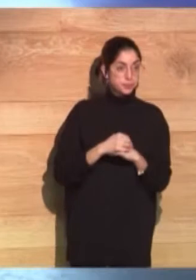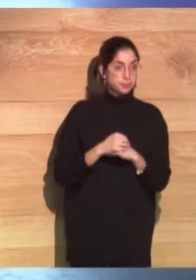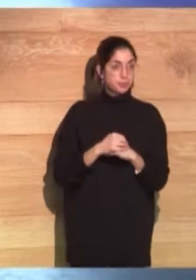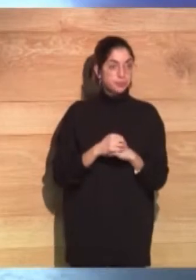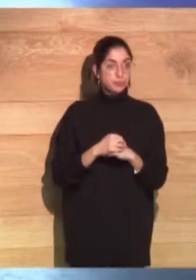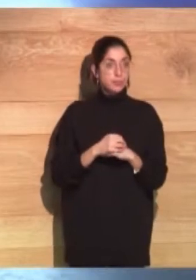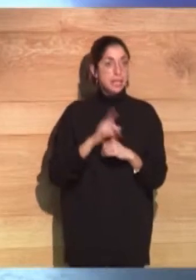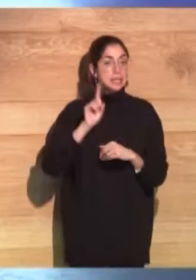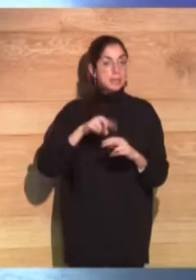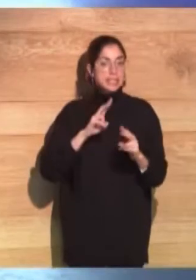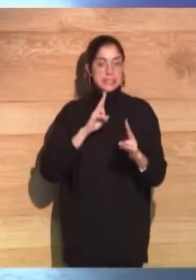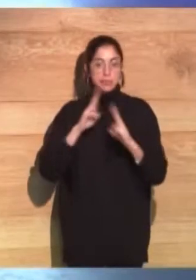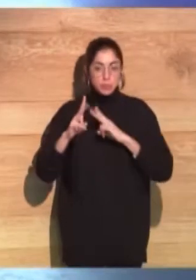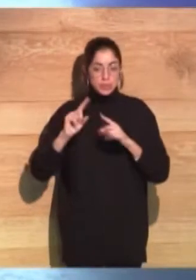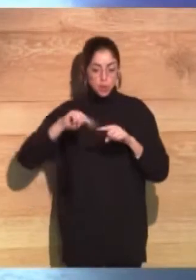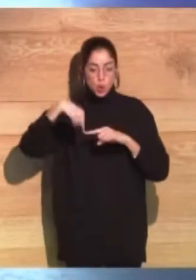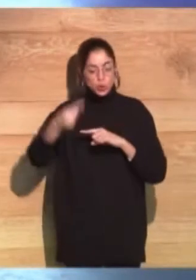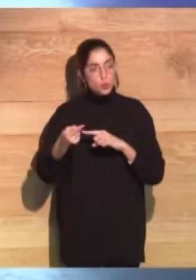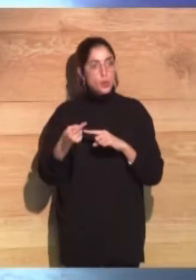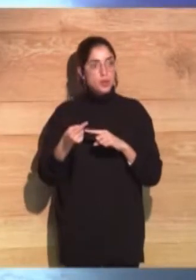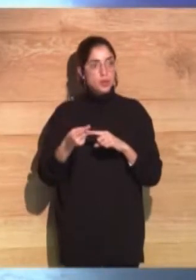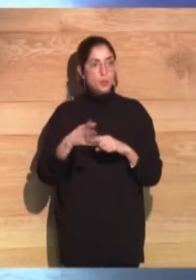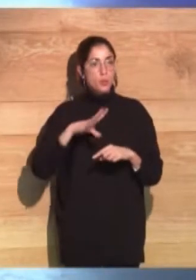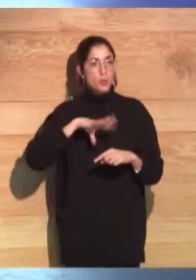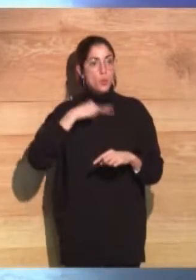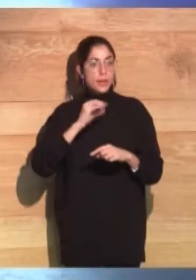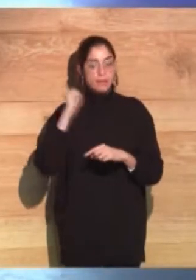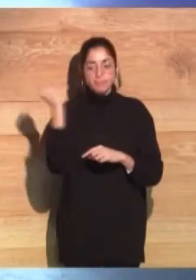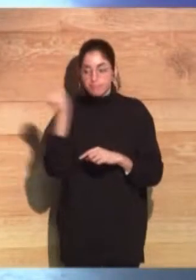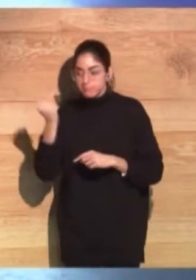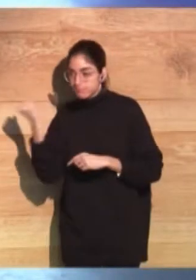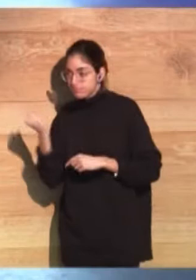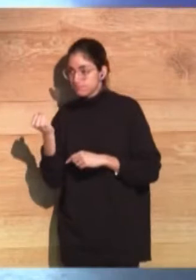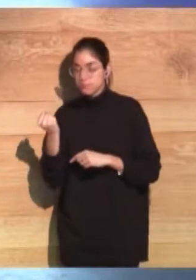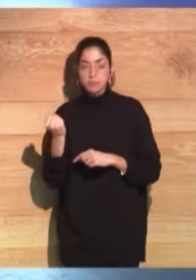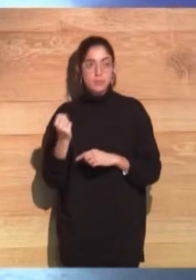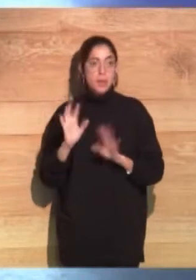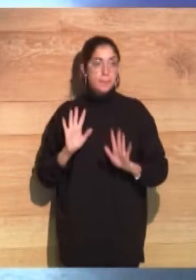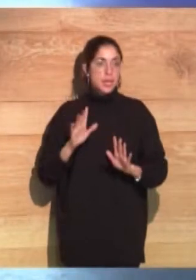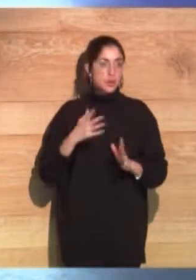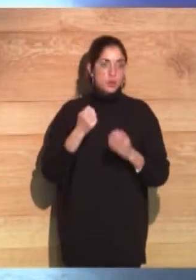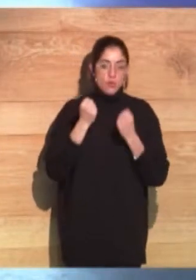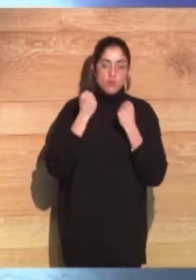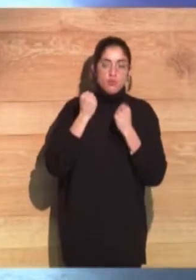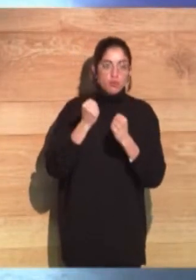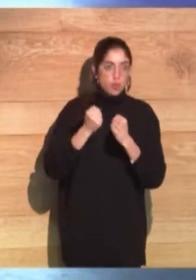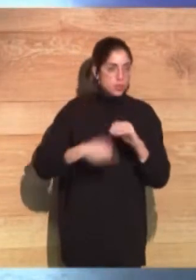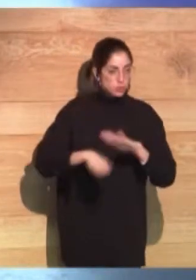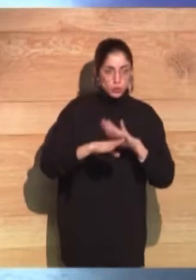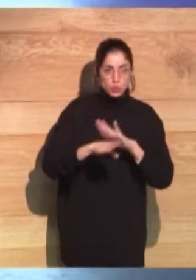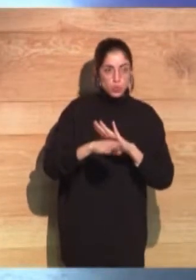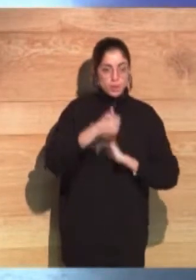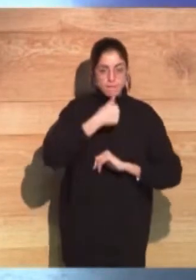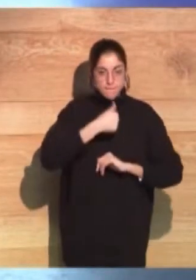las respuestas, las represalias. Podían ser asesinadas por esto, pero se mantuvieron firmes.